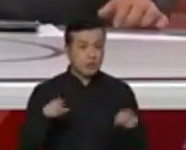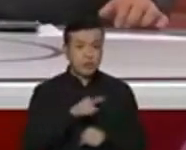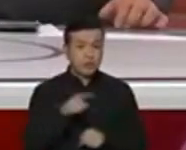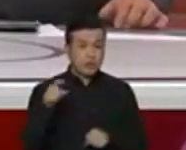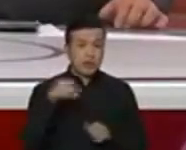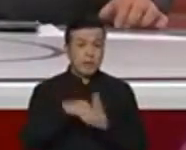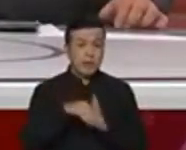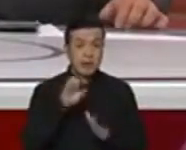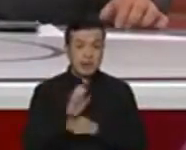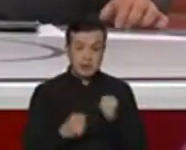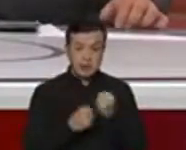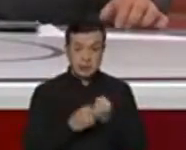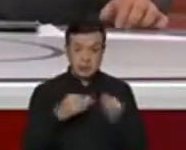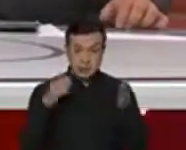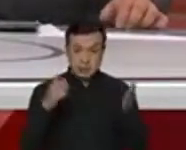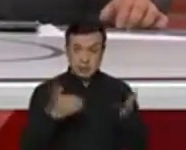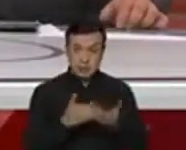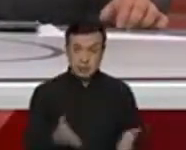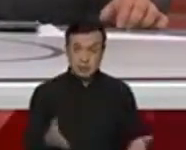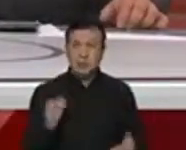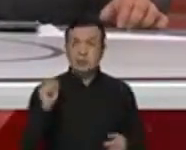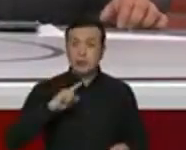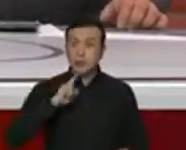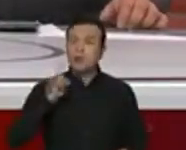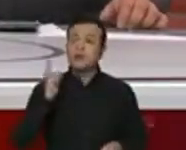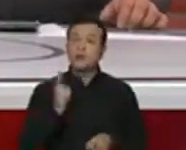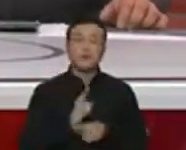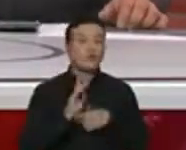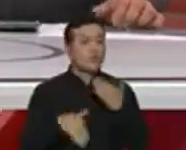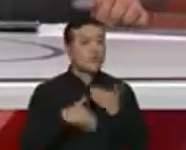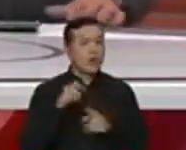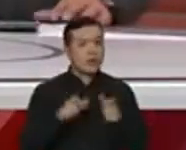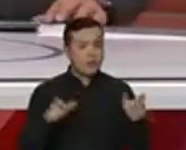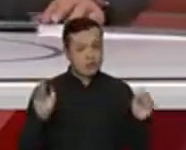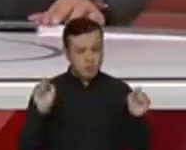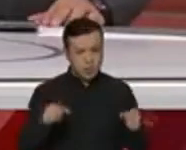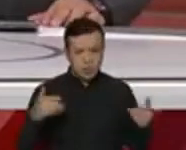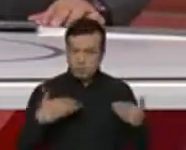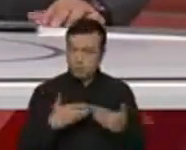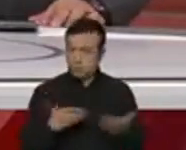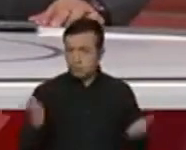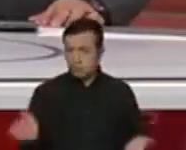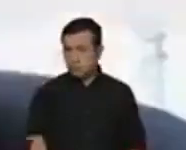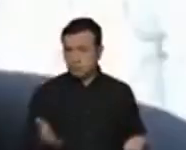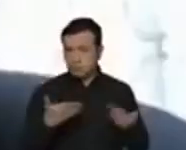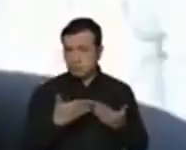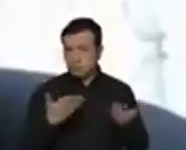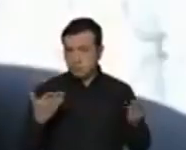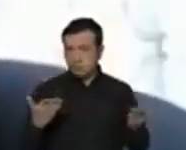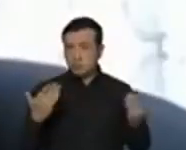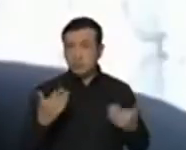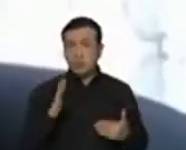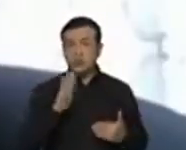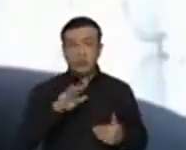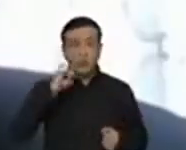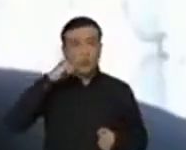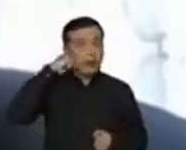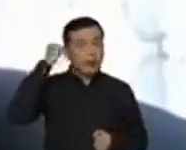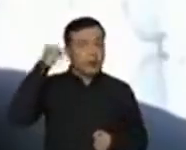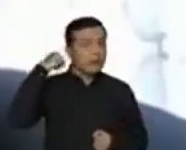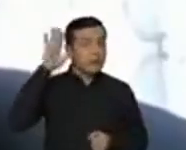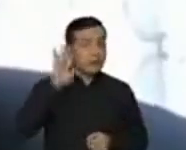Banecuador? Por supuesto que sí, todos los clientes están en posibilidad y es su derecho más